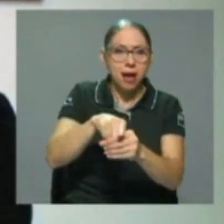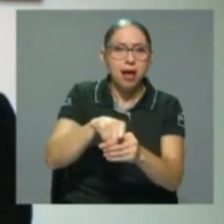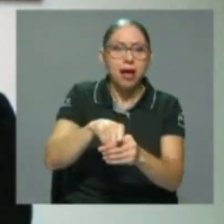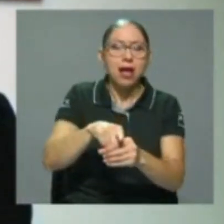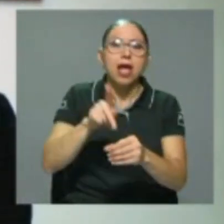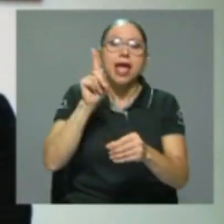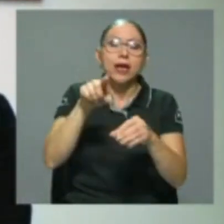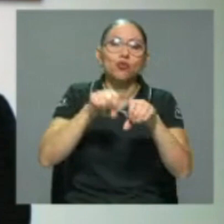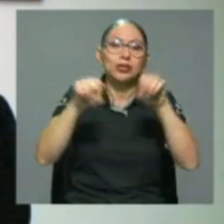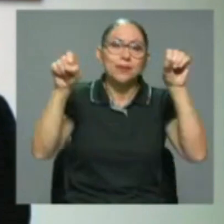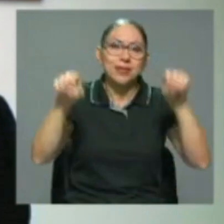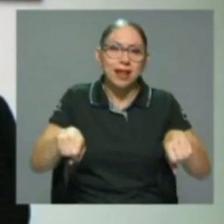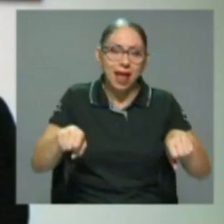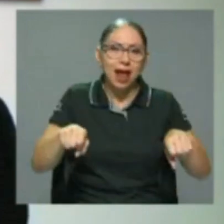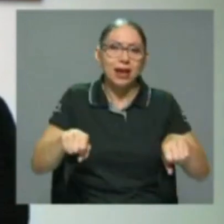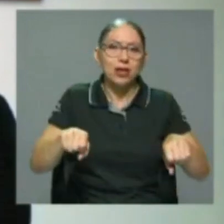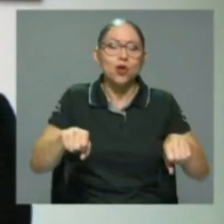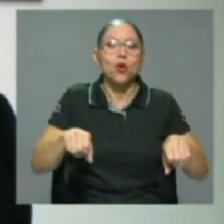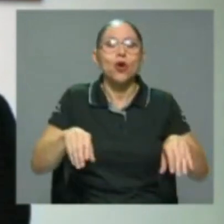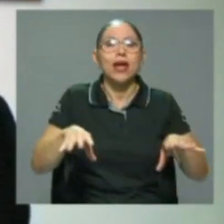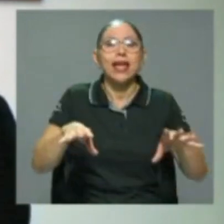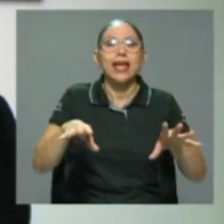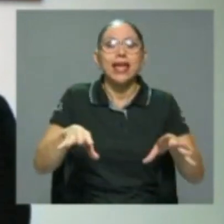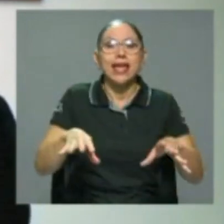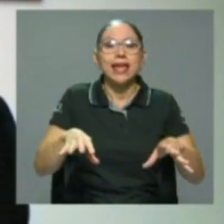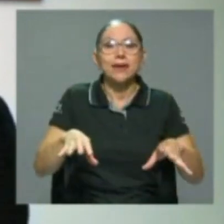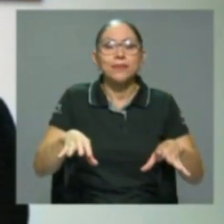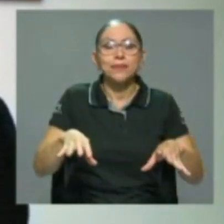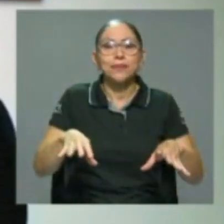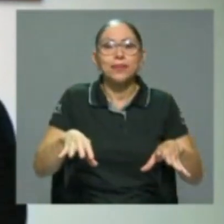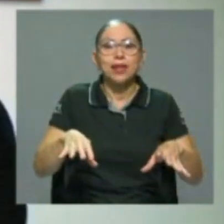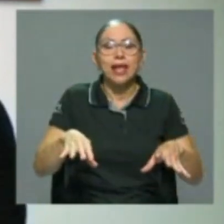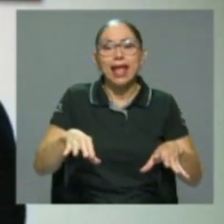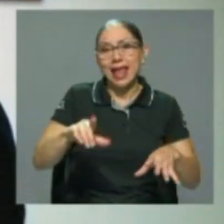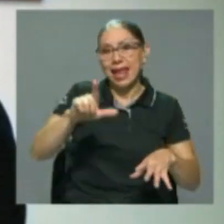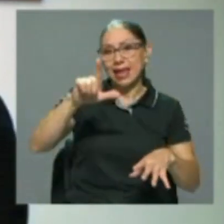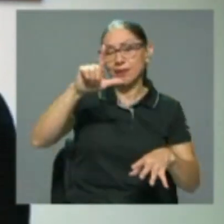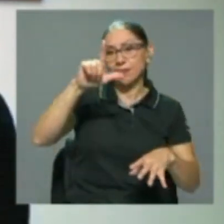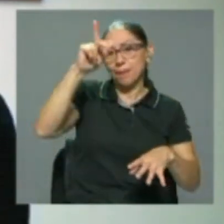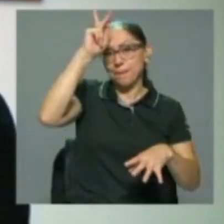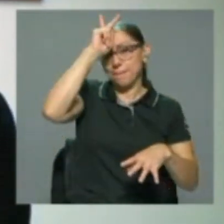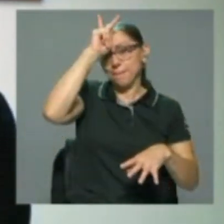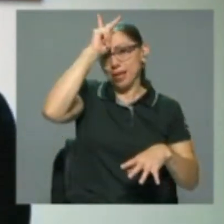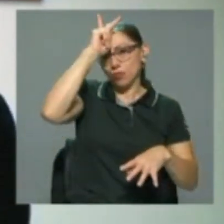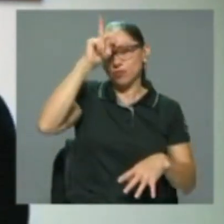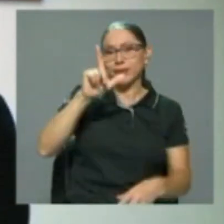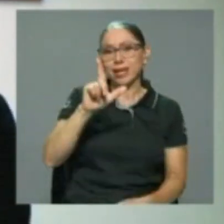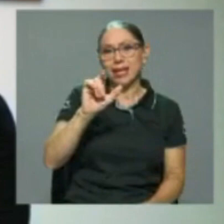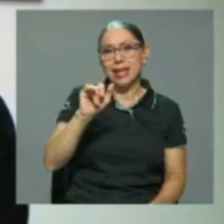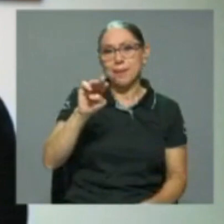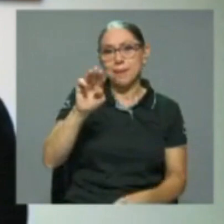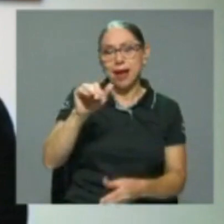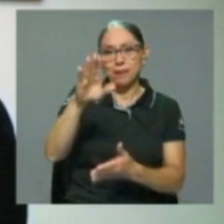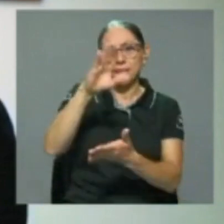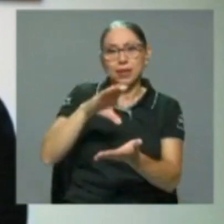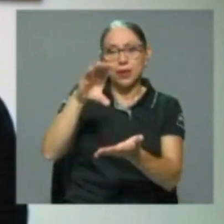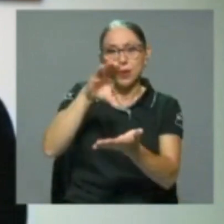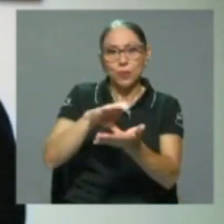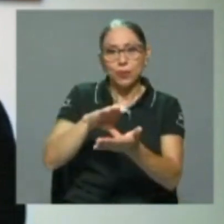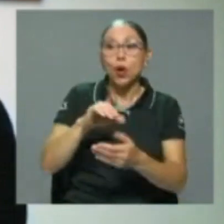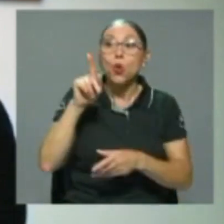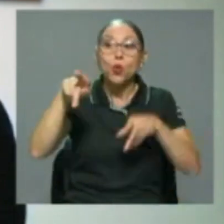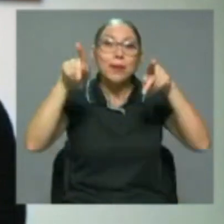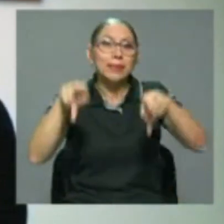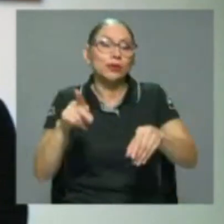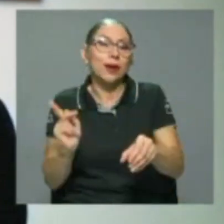un seminario de Ocinermin en Lima, Perú, en donde uno de los participantes presentó